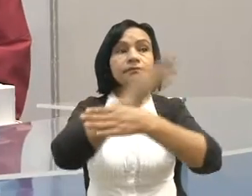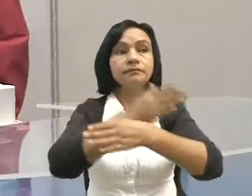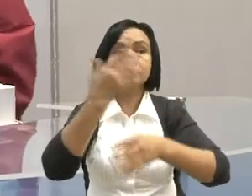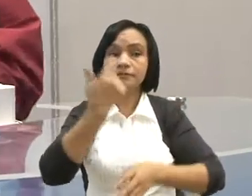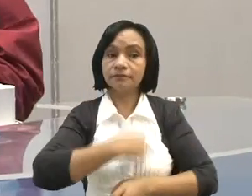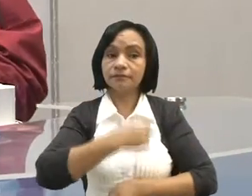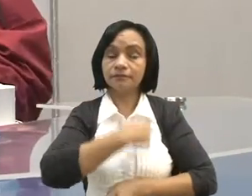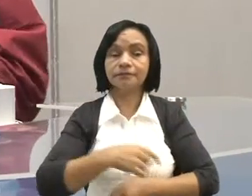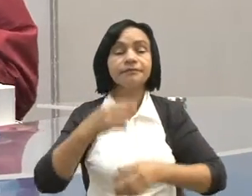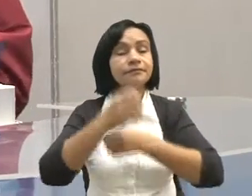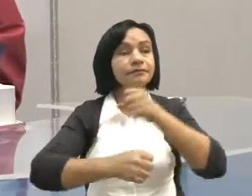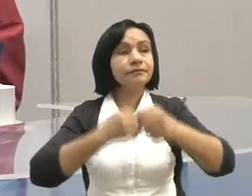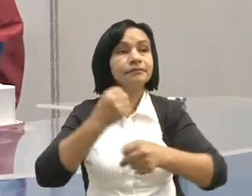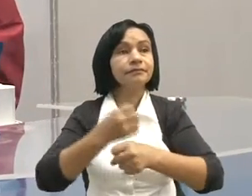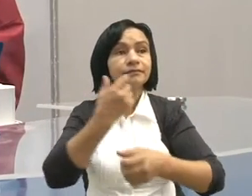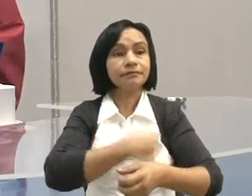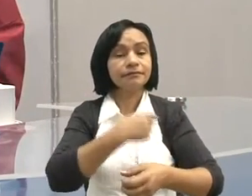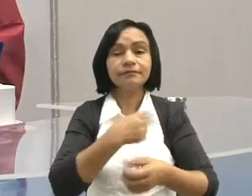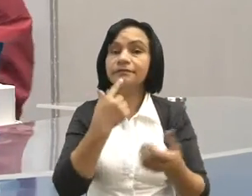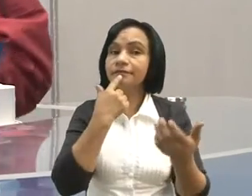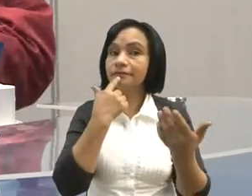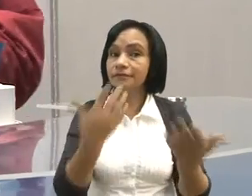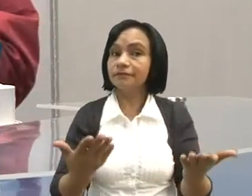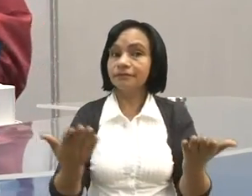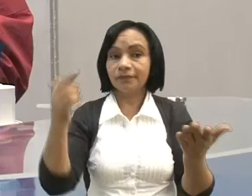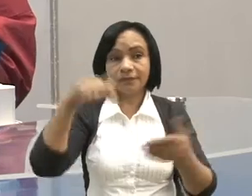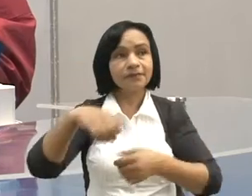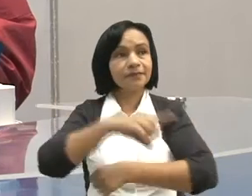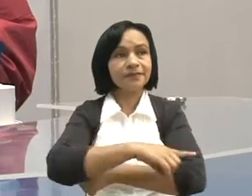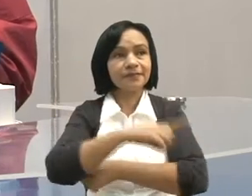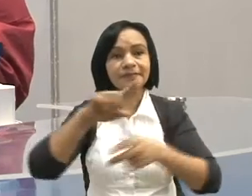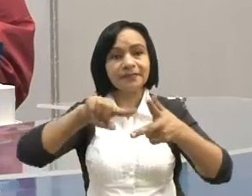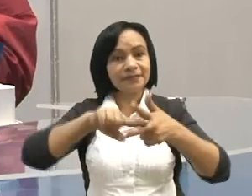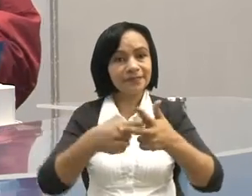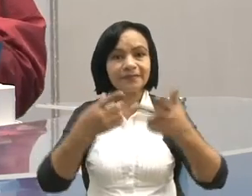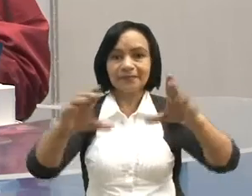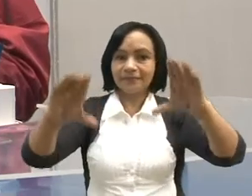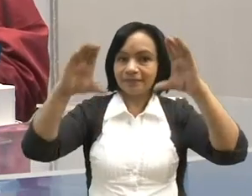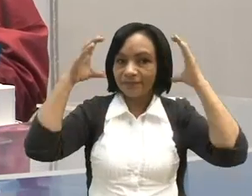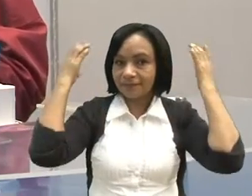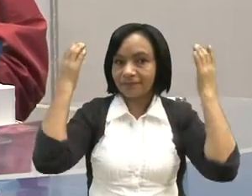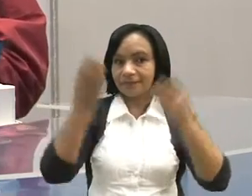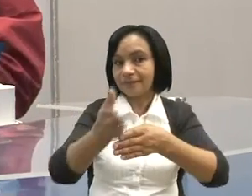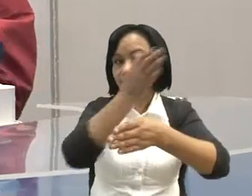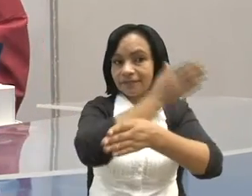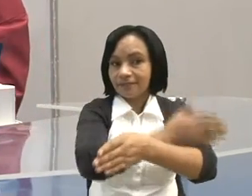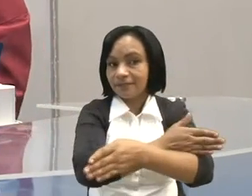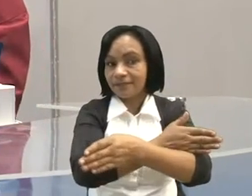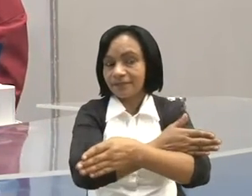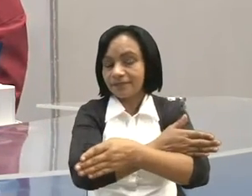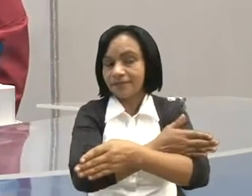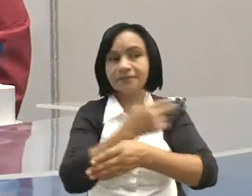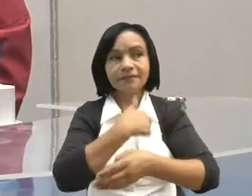escolar. Porque alguien dice, bueno, hoy iniciamos clases, pero para llegar a este día,